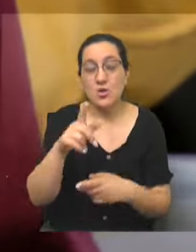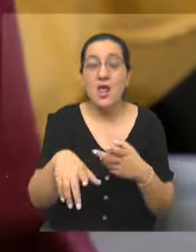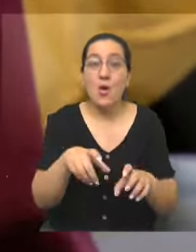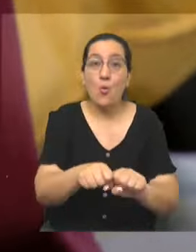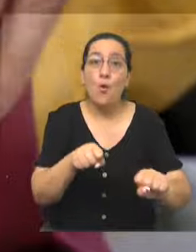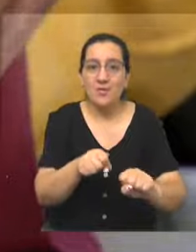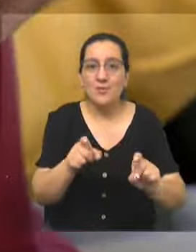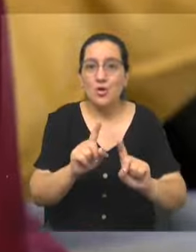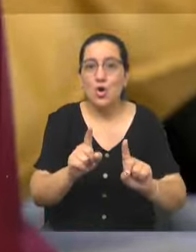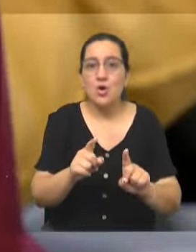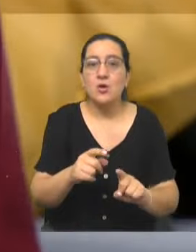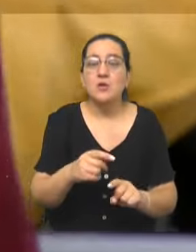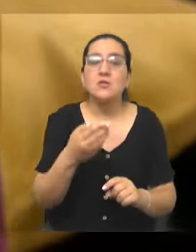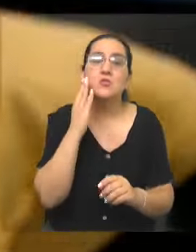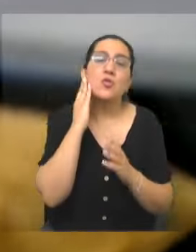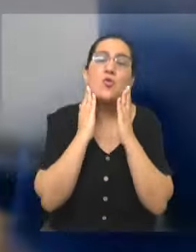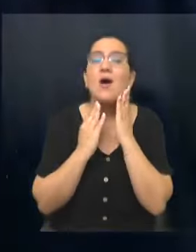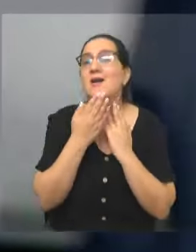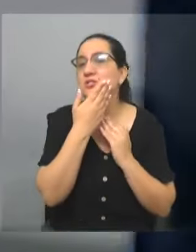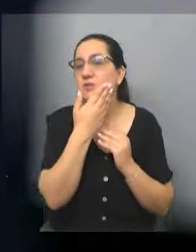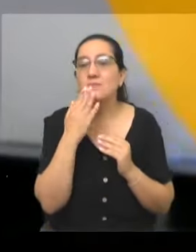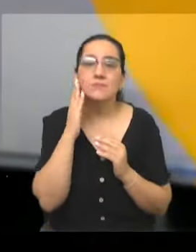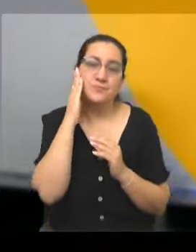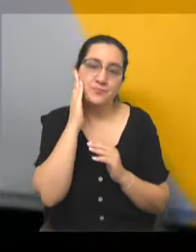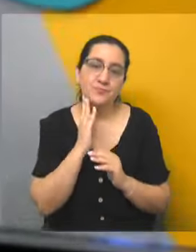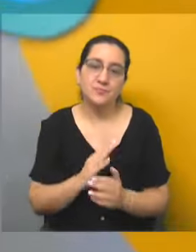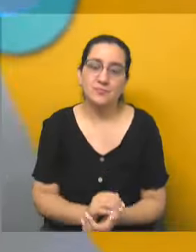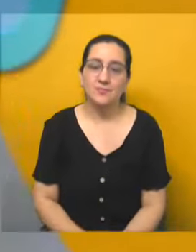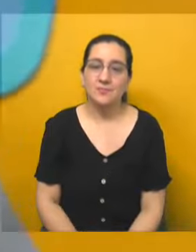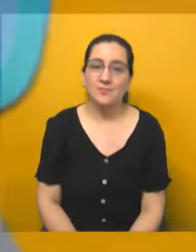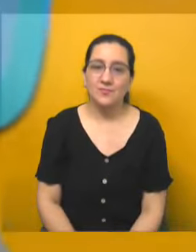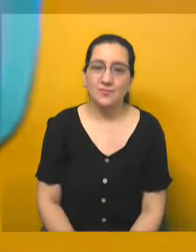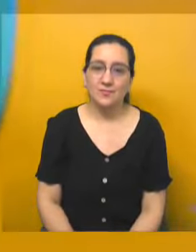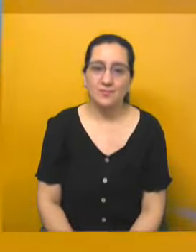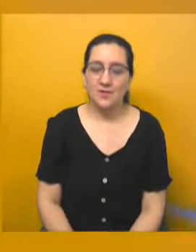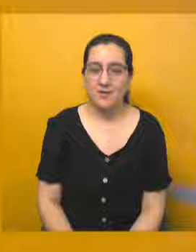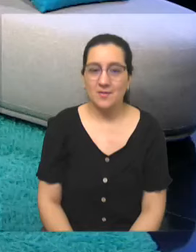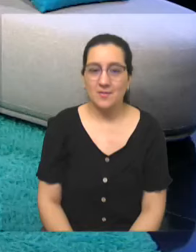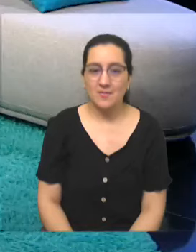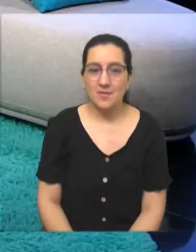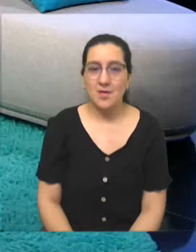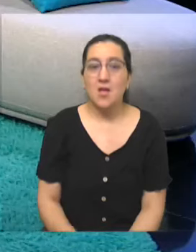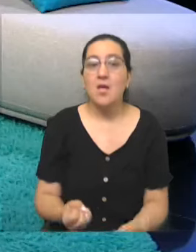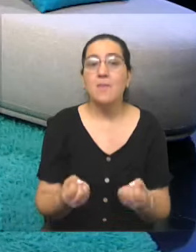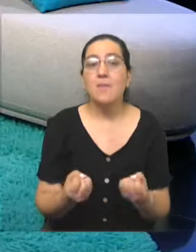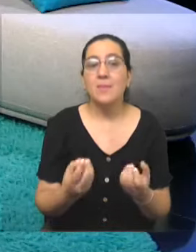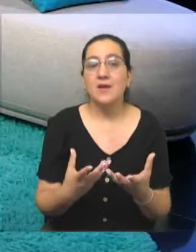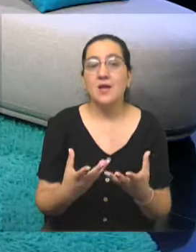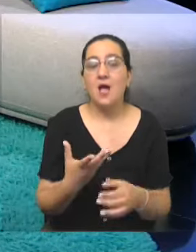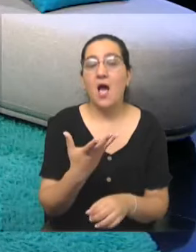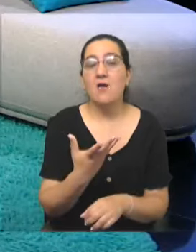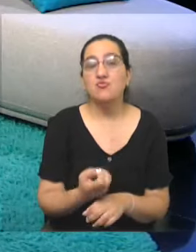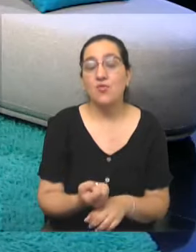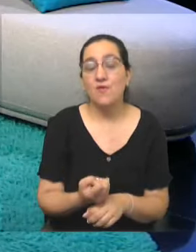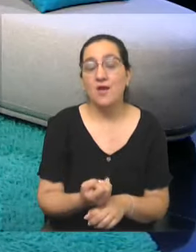no, es una toallita que también puede servir para atar, porque mirá, es larguita. Pero bueno. Claro, porque es esta de las que absorbe la... Es la que absorbe, la que llevas